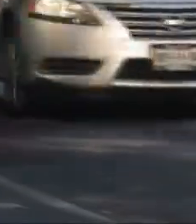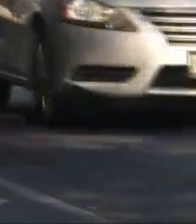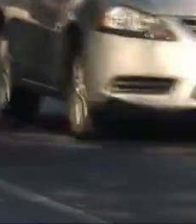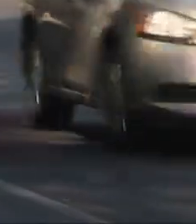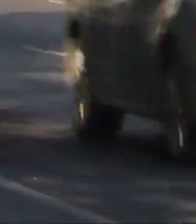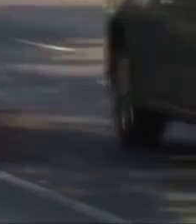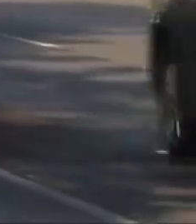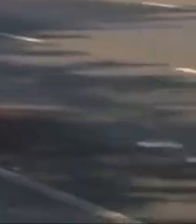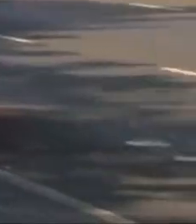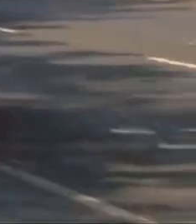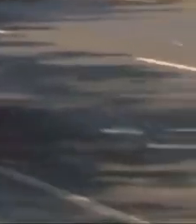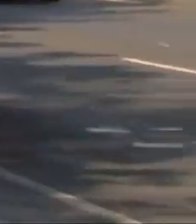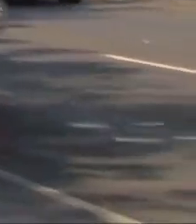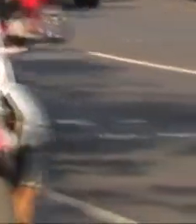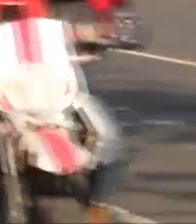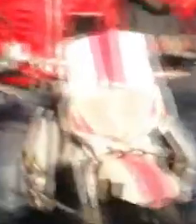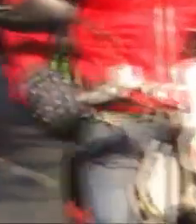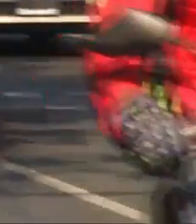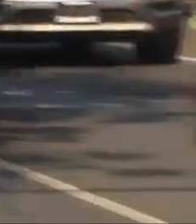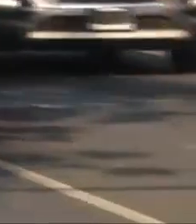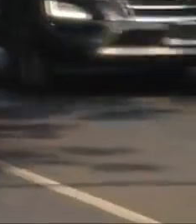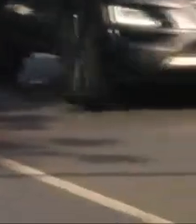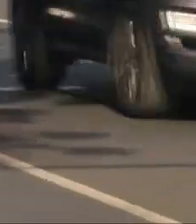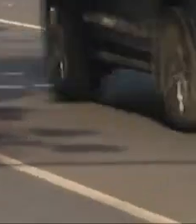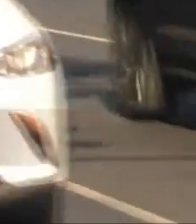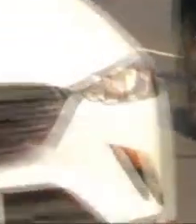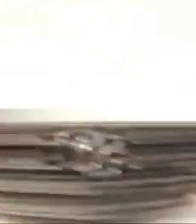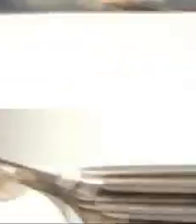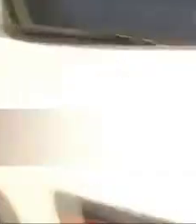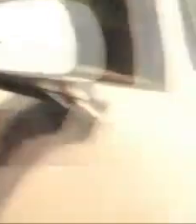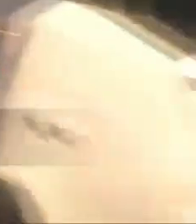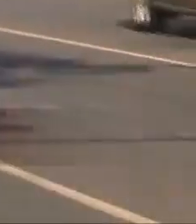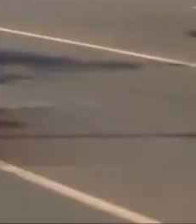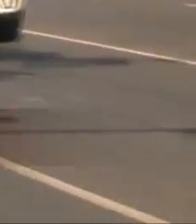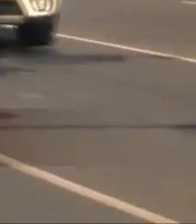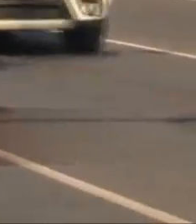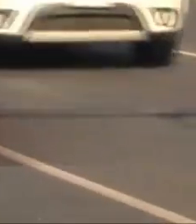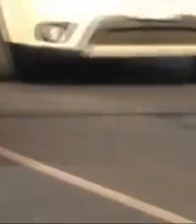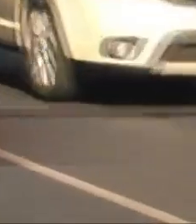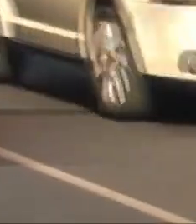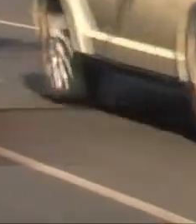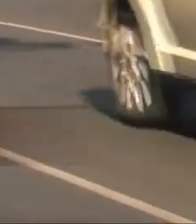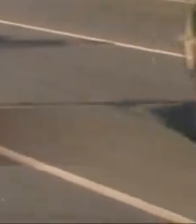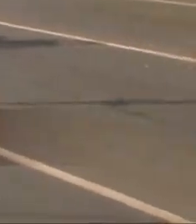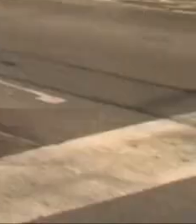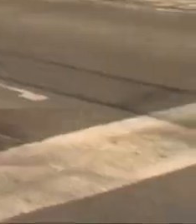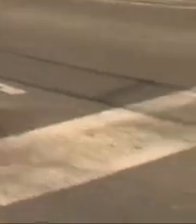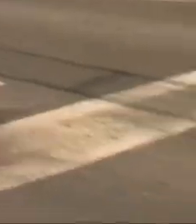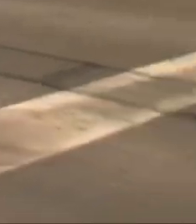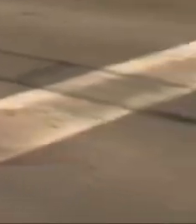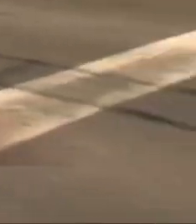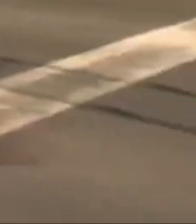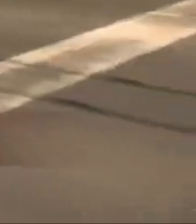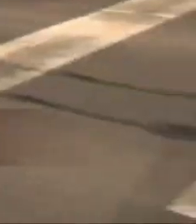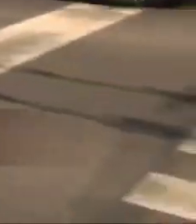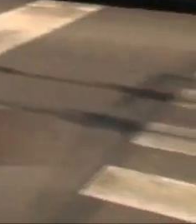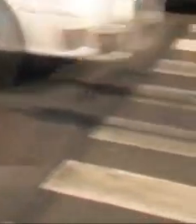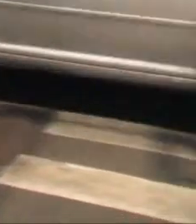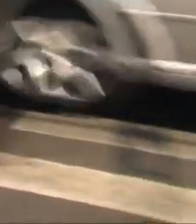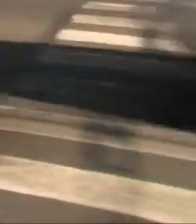tuvo una efectividad del 70 y un poco más luego bajó al 40 señala nunca lo que en los últimos días ha vuelto a subir